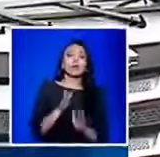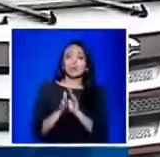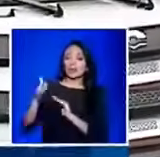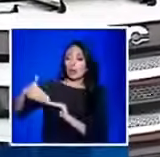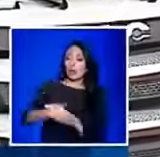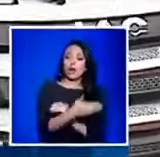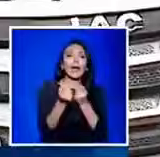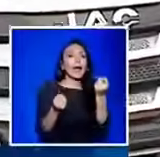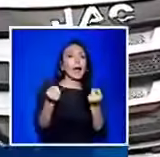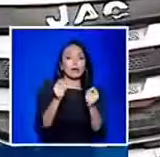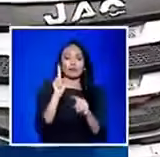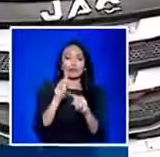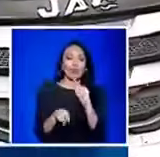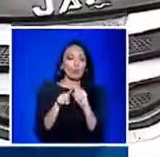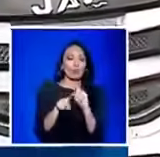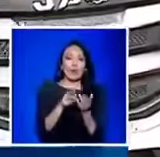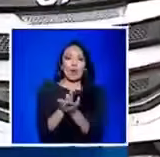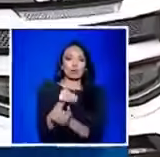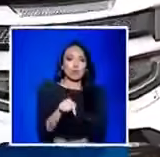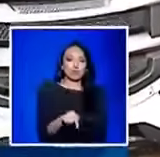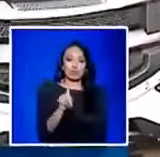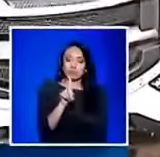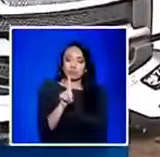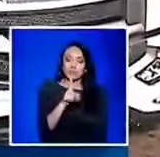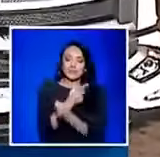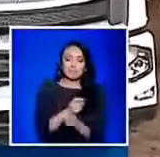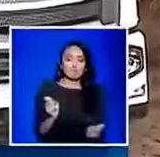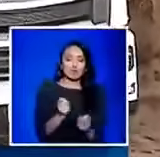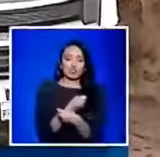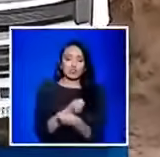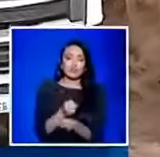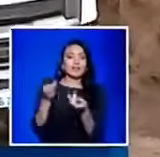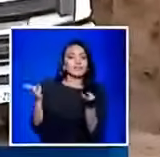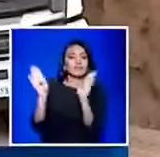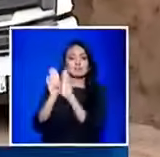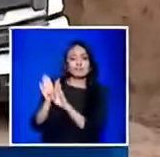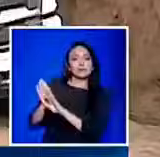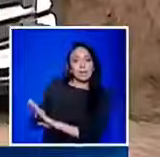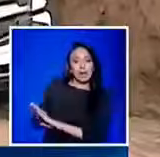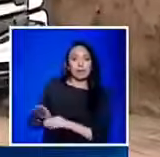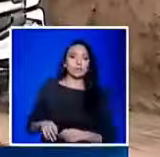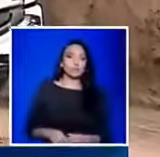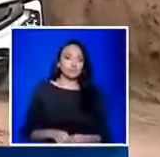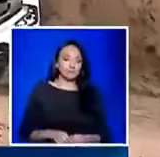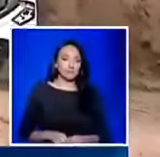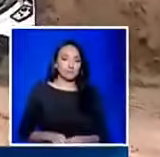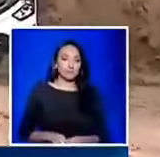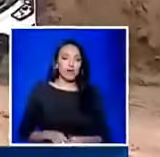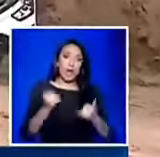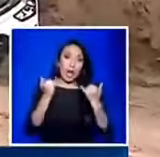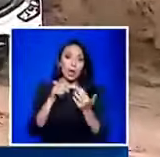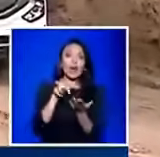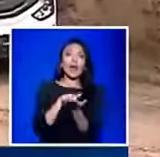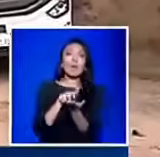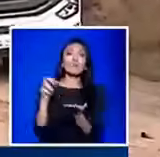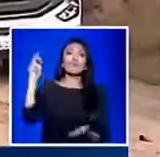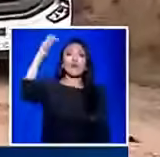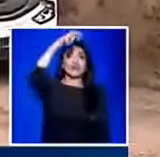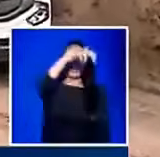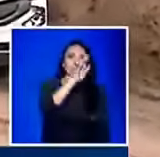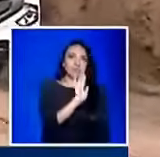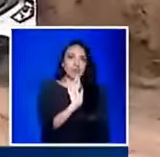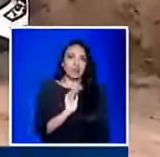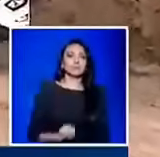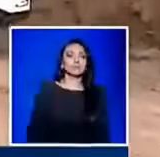se abrían los vehículos para el ingreso y ocasionaba muchos accidentes. Se la cerró y hoy estamos ejecutando ya el proyecto de puente peatonal. Listo, entonces hablaríamos que